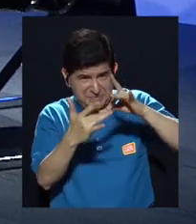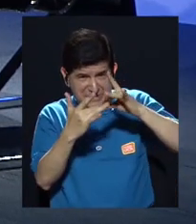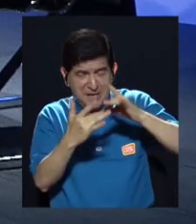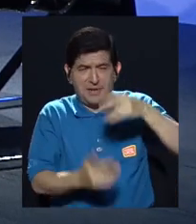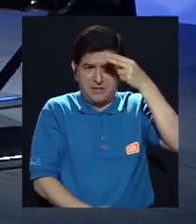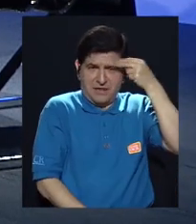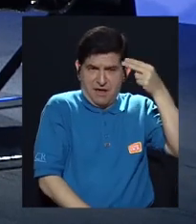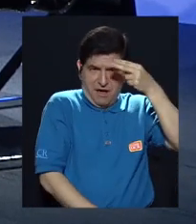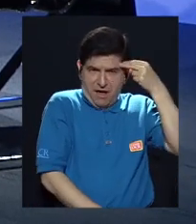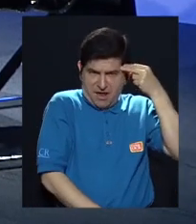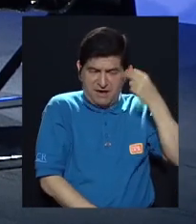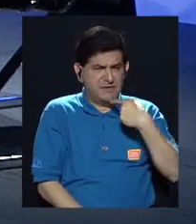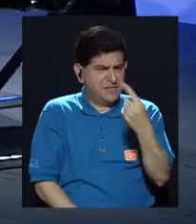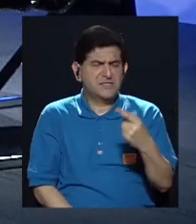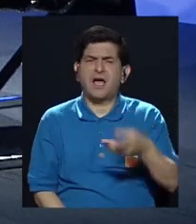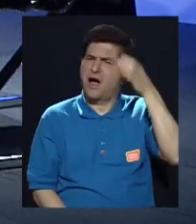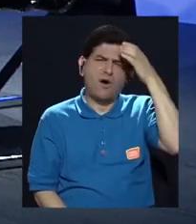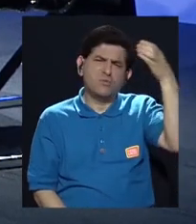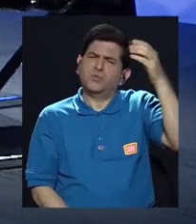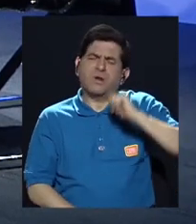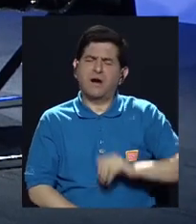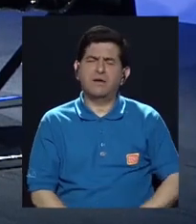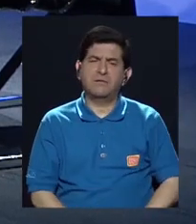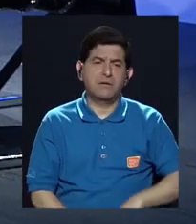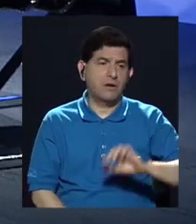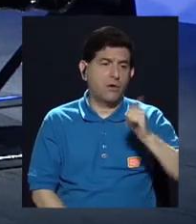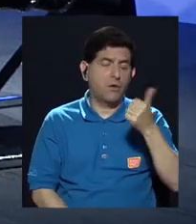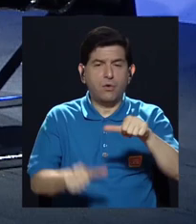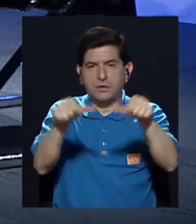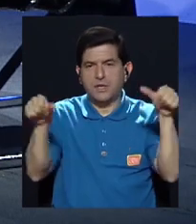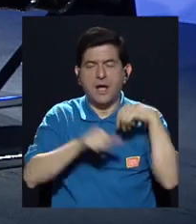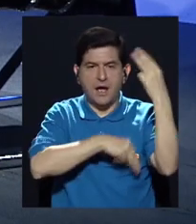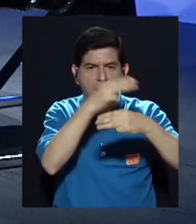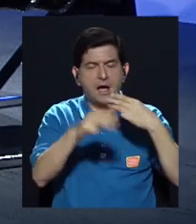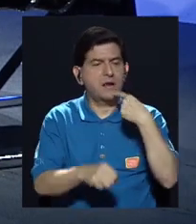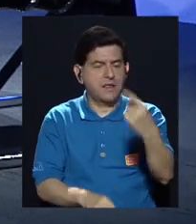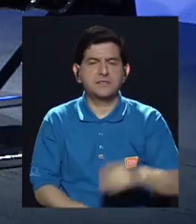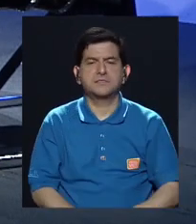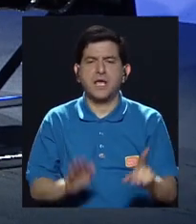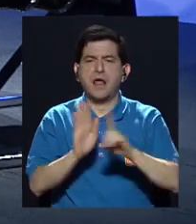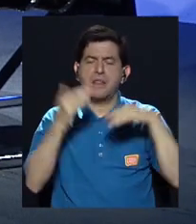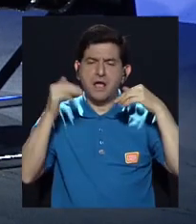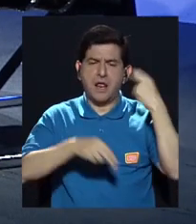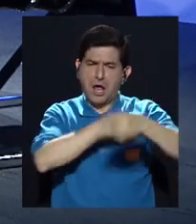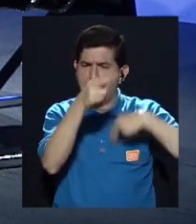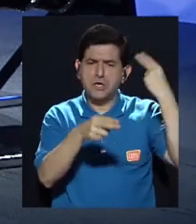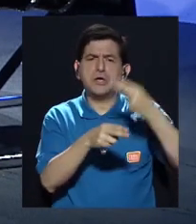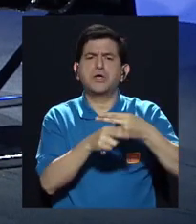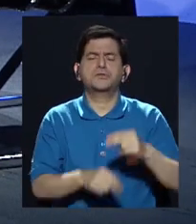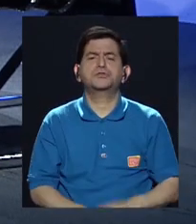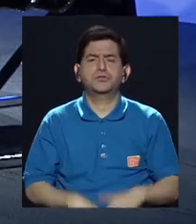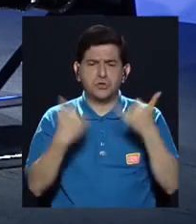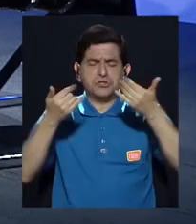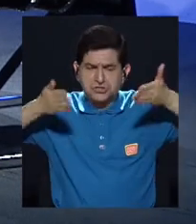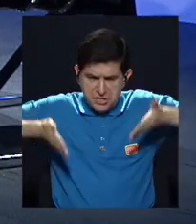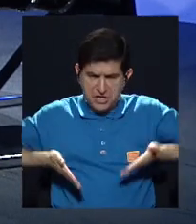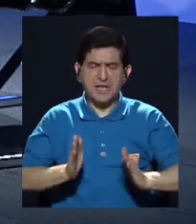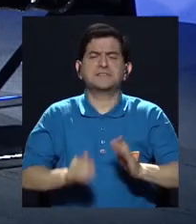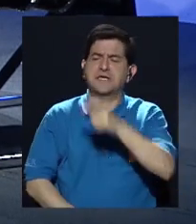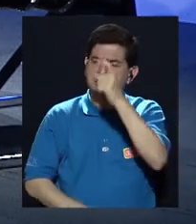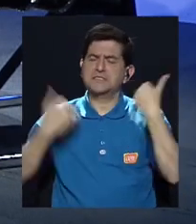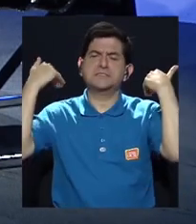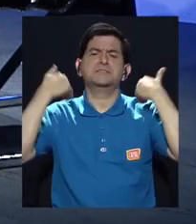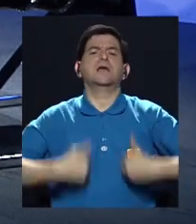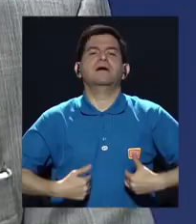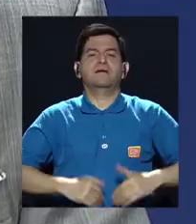los países islámicos, sostenían que era una cosa cultural. El resto del mundo sostenía que era derechos universales por el hecho de haber nacido